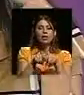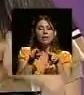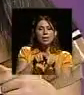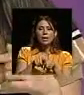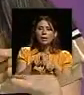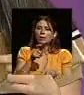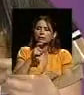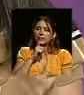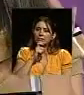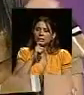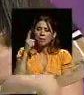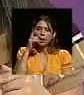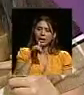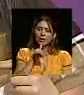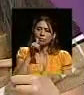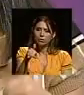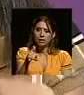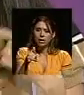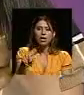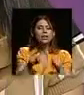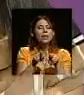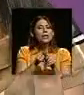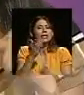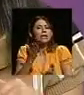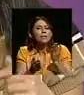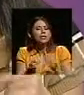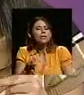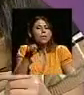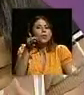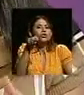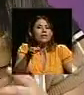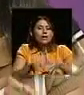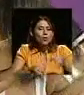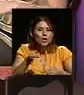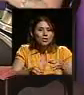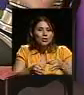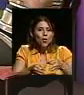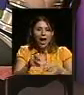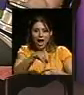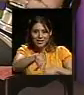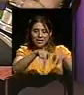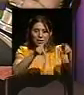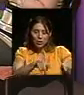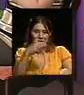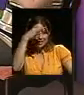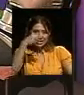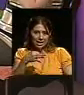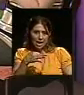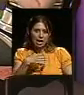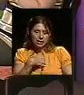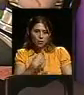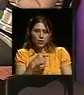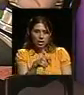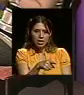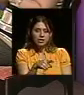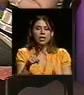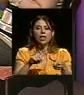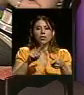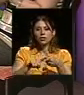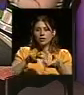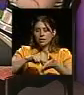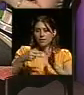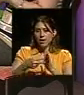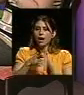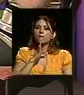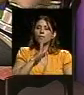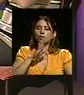que en un posible juicio se les crea. O sea, que su relato sea creído. Entonces, cuando hablamos de todo, una cuestión también de abuso